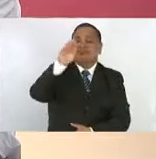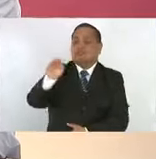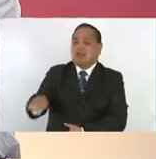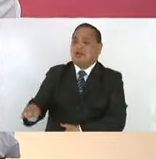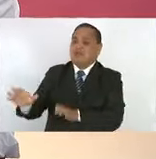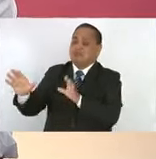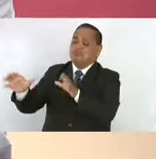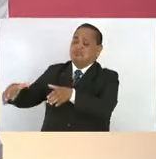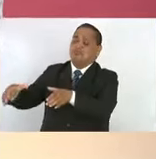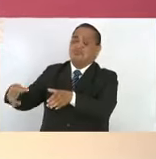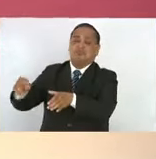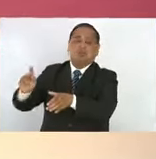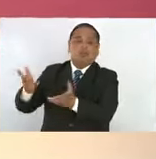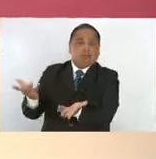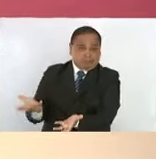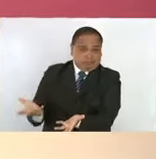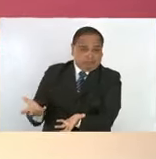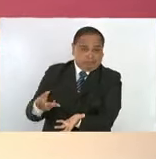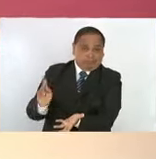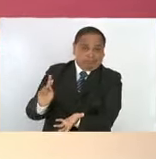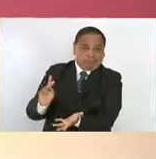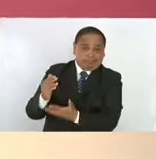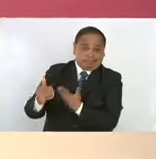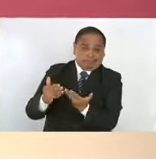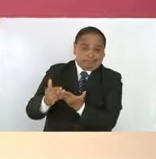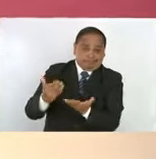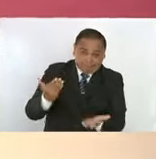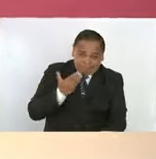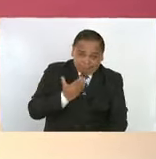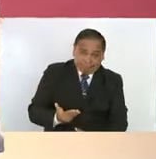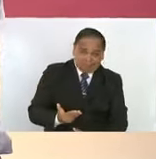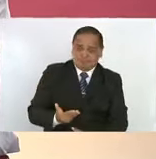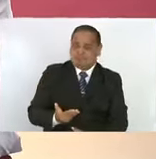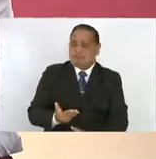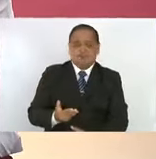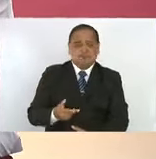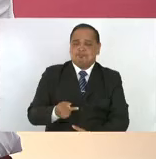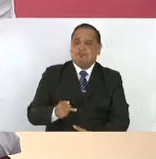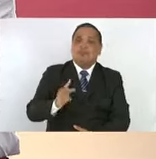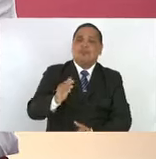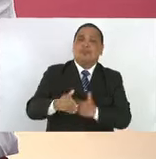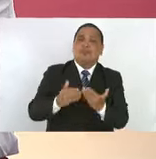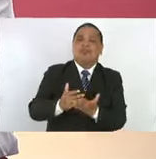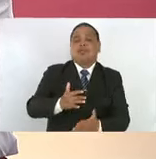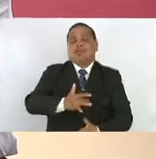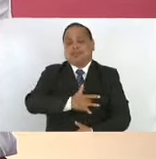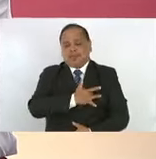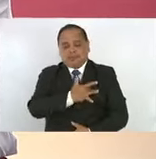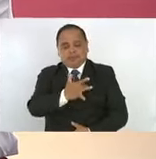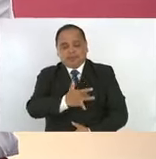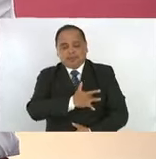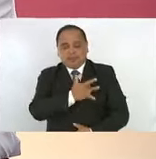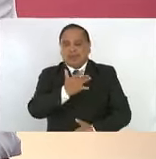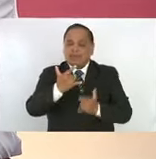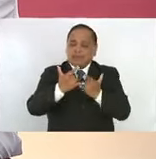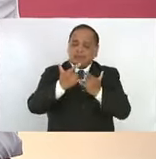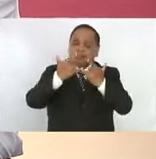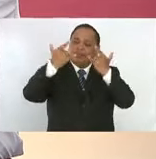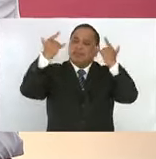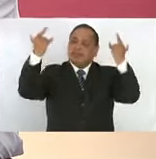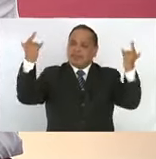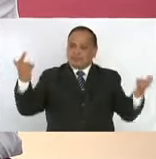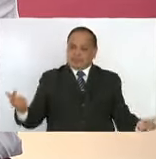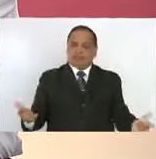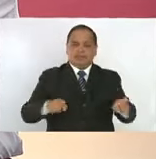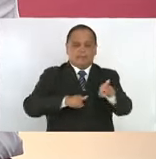atención. Pero no fue así, afortunadamente, porque sabíamos y sentíamos que estaba ahí esa historia de hermandad con el